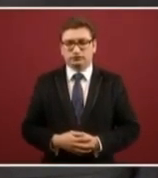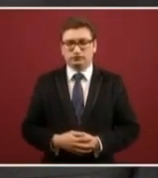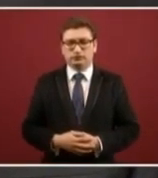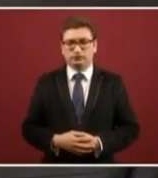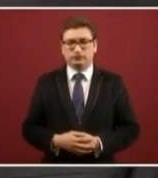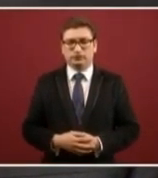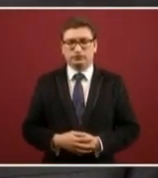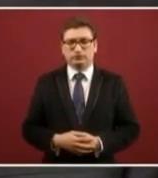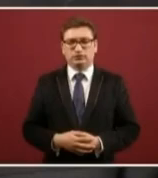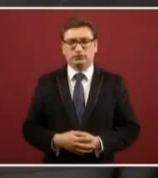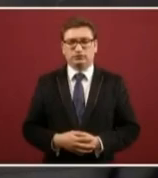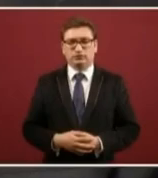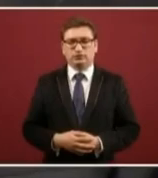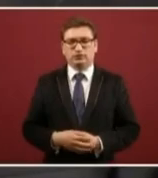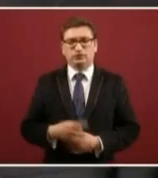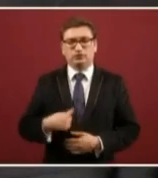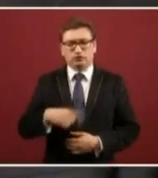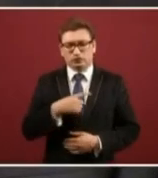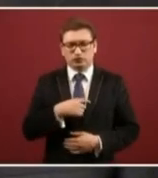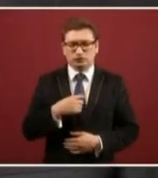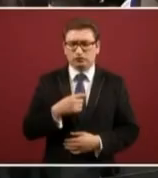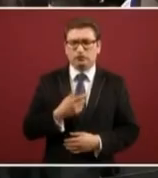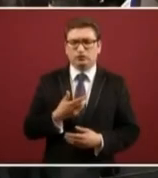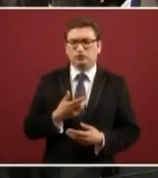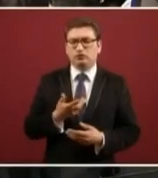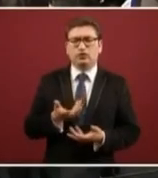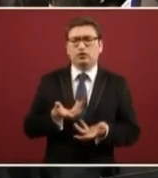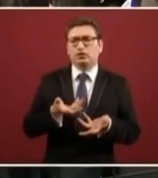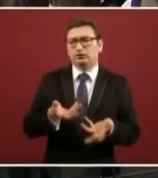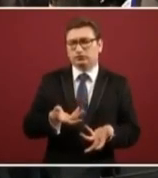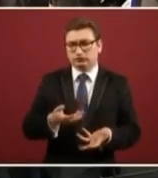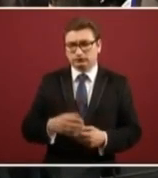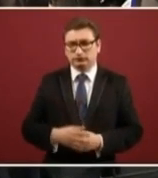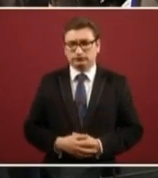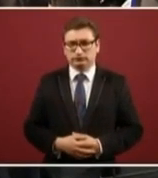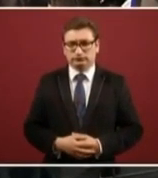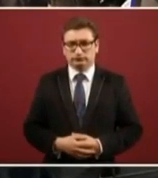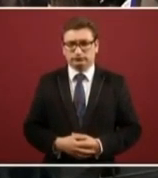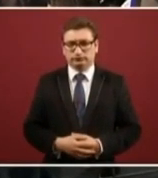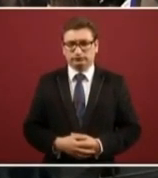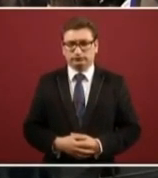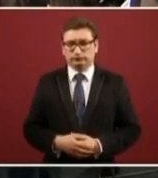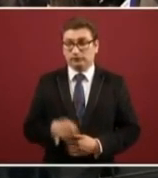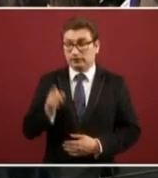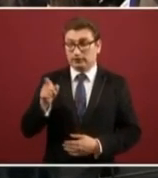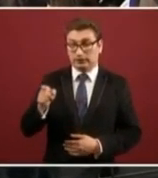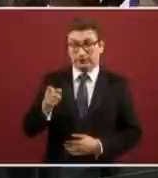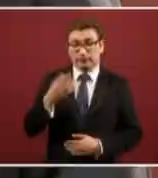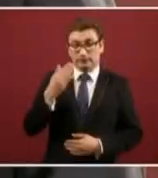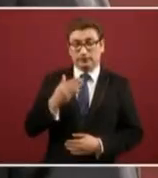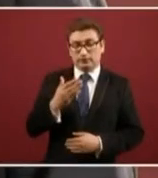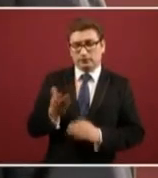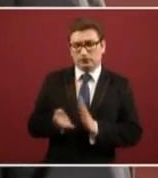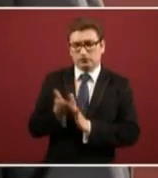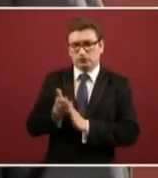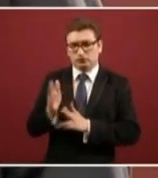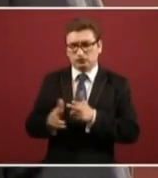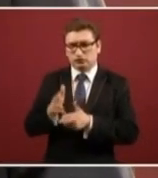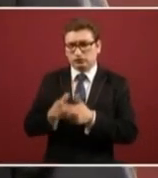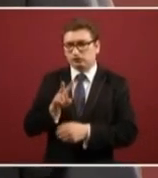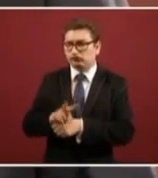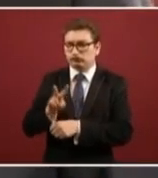vamos a hacer una supervisión a la construcción del tren